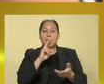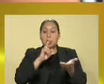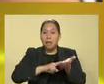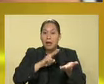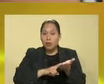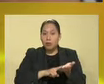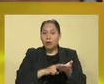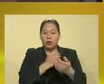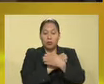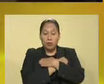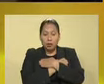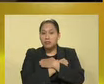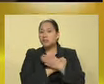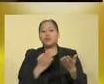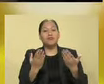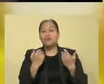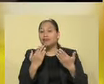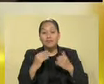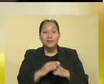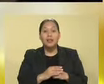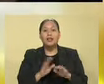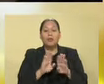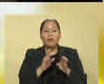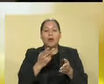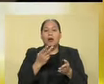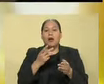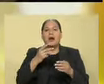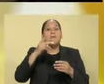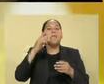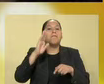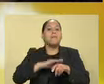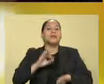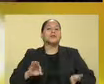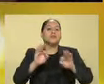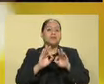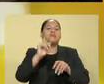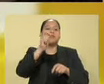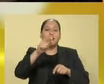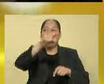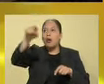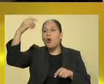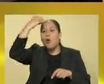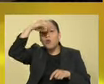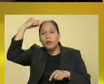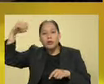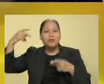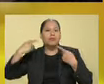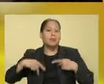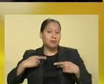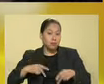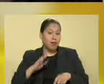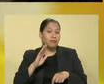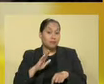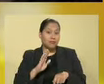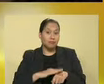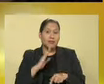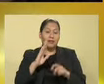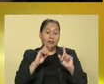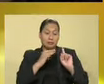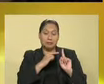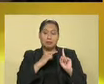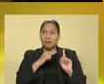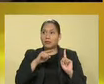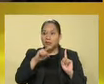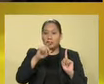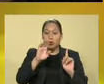no existen, que hay una doble moral. Wow. Es decir, para que existan los valores, dice Sócrates, el hombre